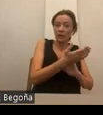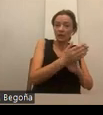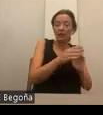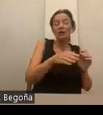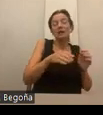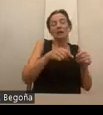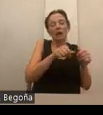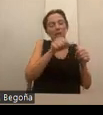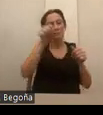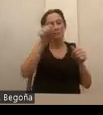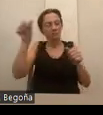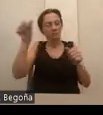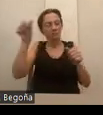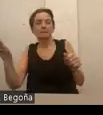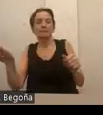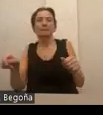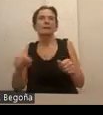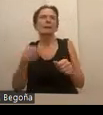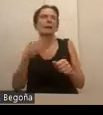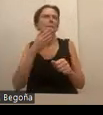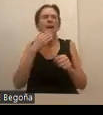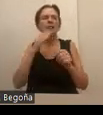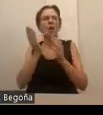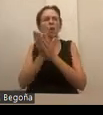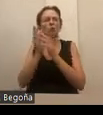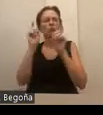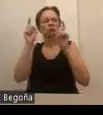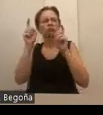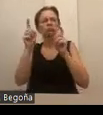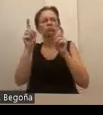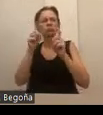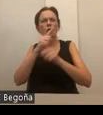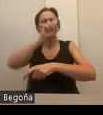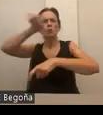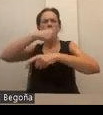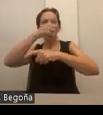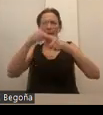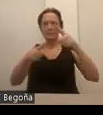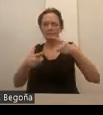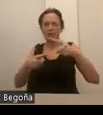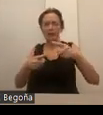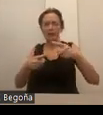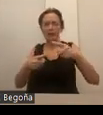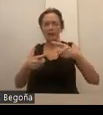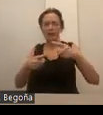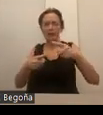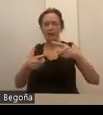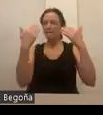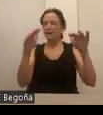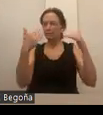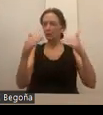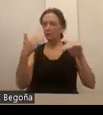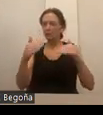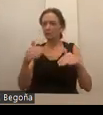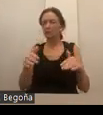son charlas de hora y media durante varios miércoles seguidos. Me parece que son 15 horas el